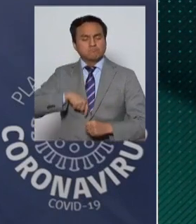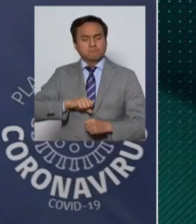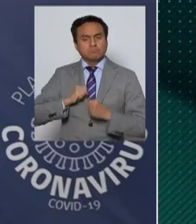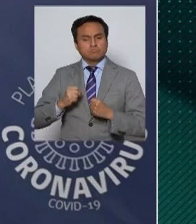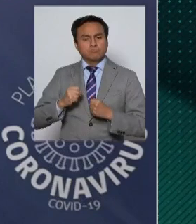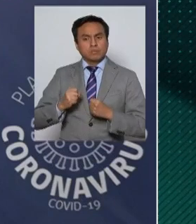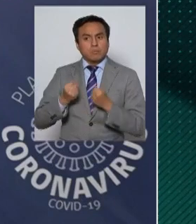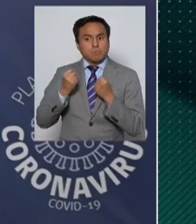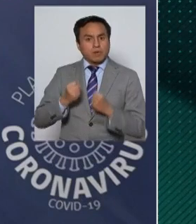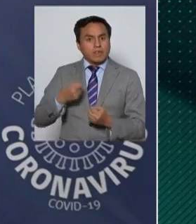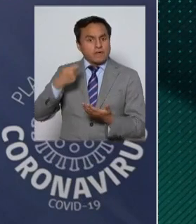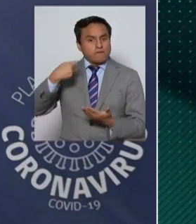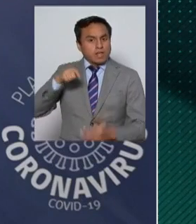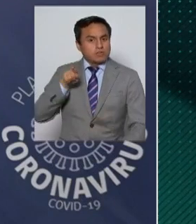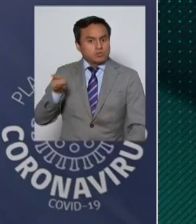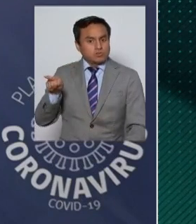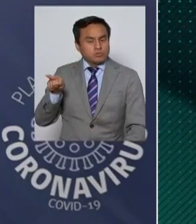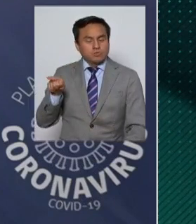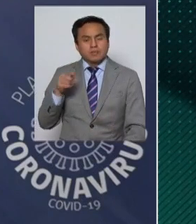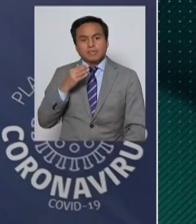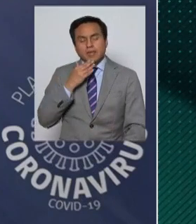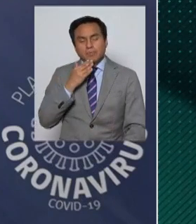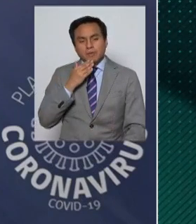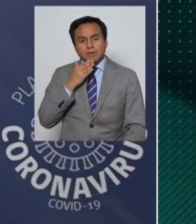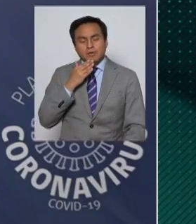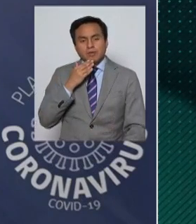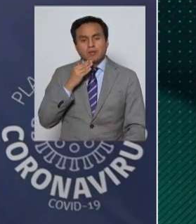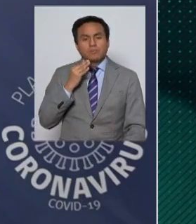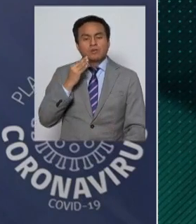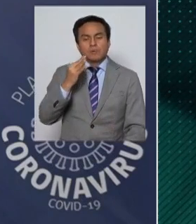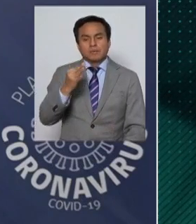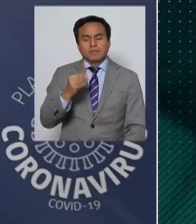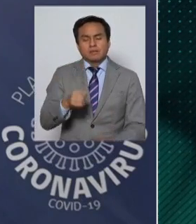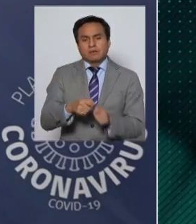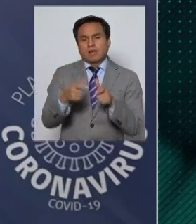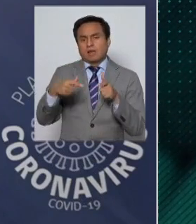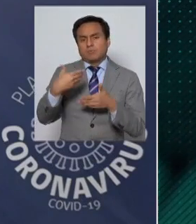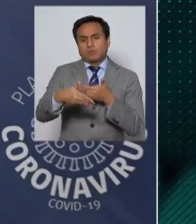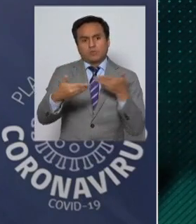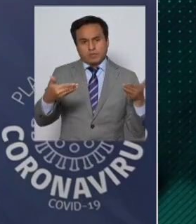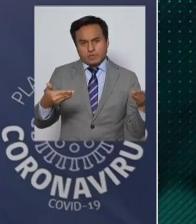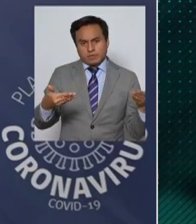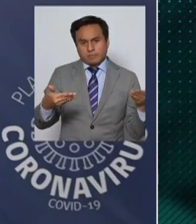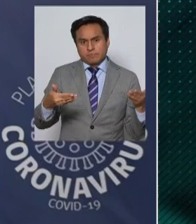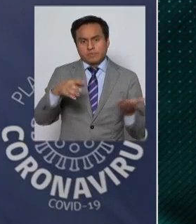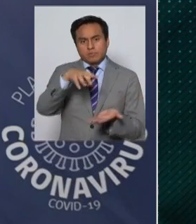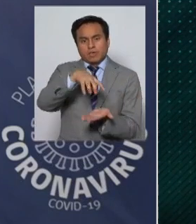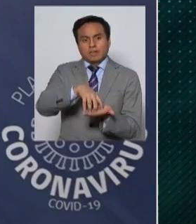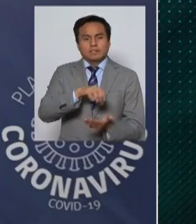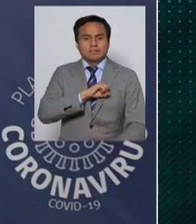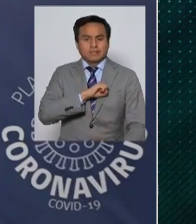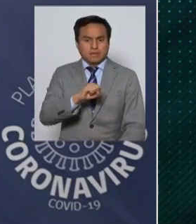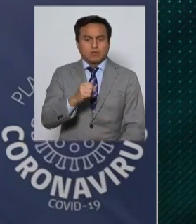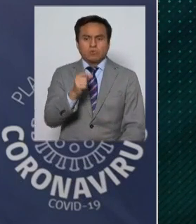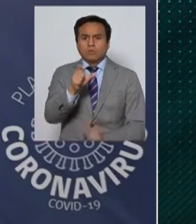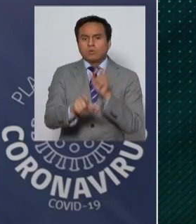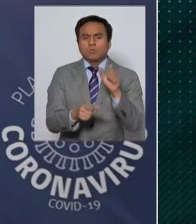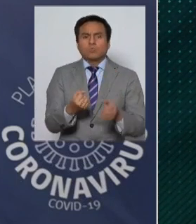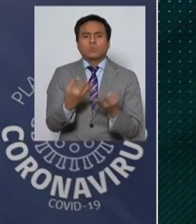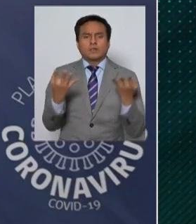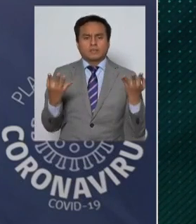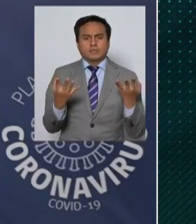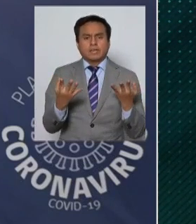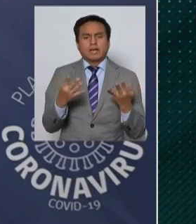ser extraordinariamente valiosa, así como cuando pase el gran brote de la ciudad de Santiago, cuántas personas